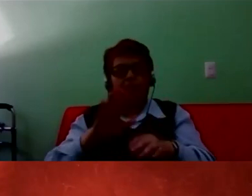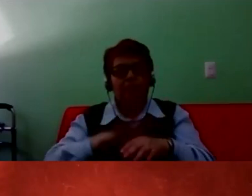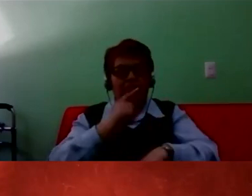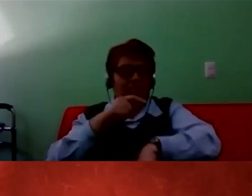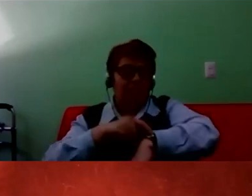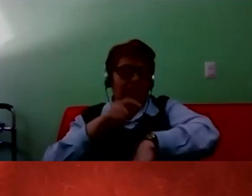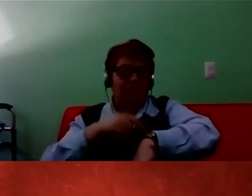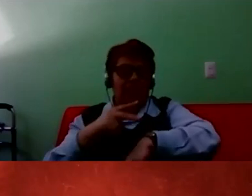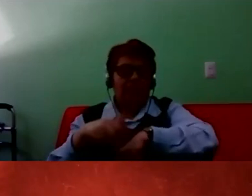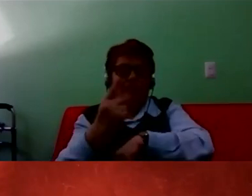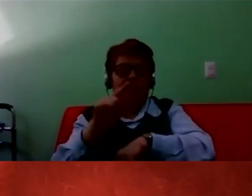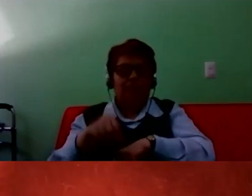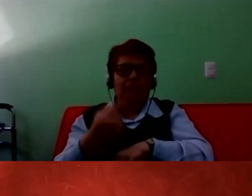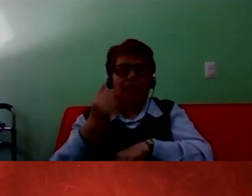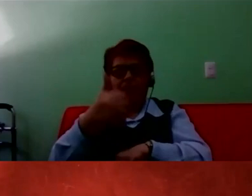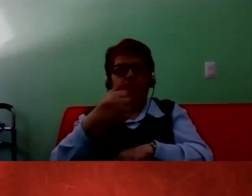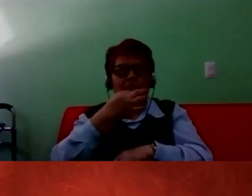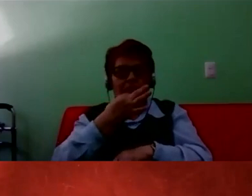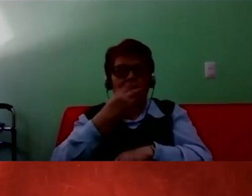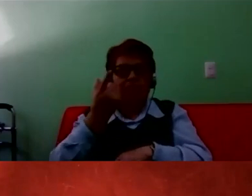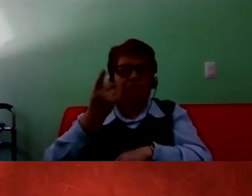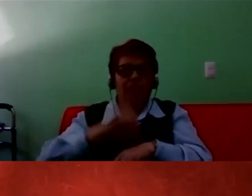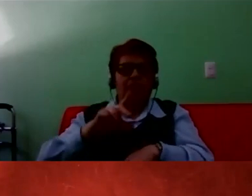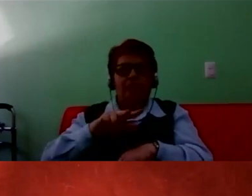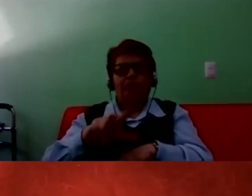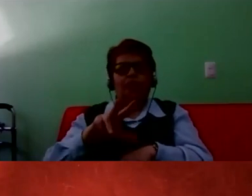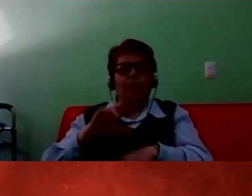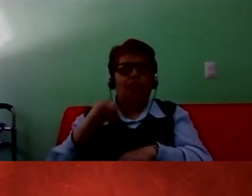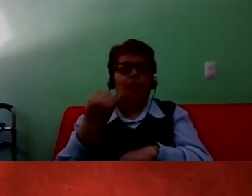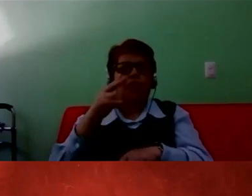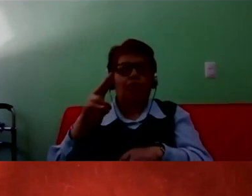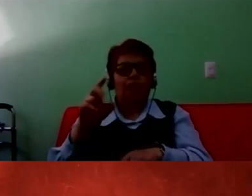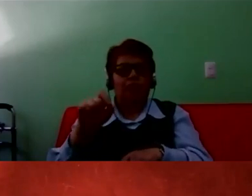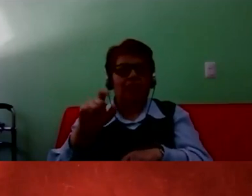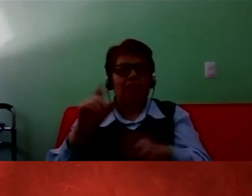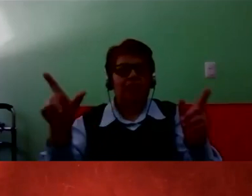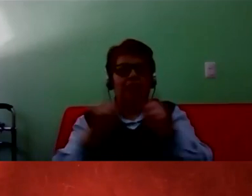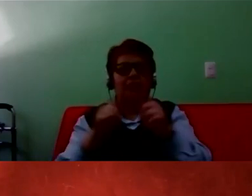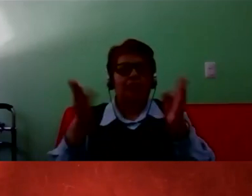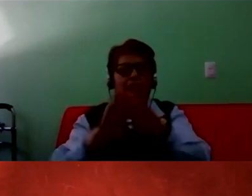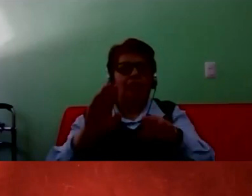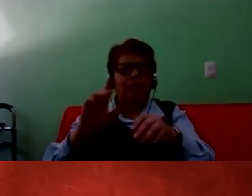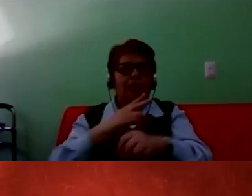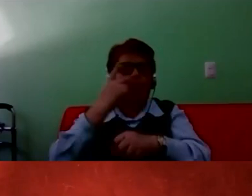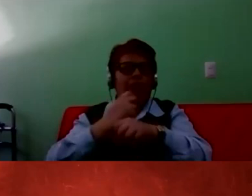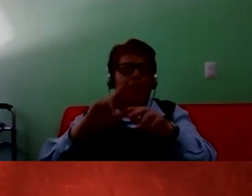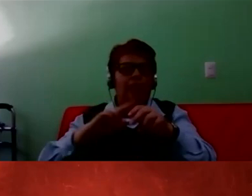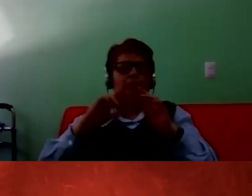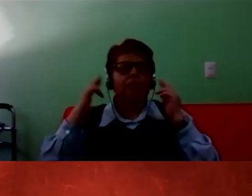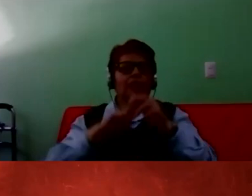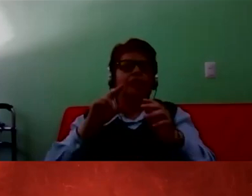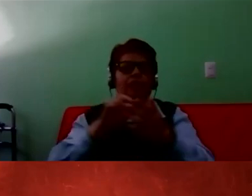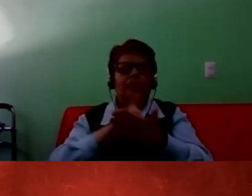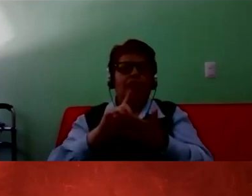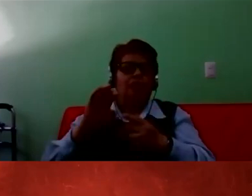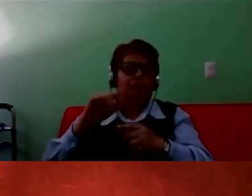las 13:06 del día 18 de junio del 2020, damos por concluida la 8ª sesión ordinaria de la Comisión de Derechos Culturales.